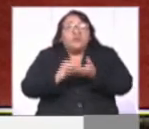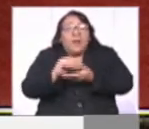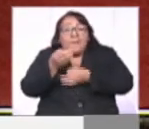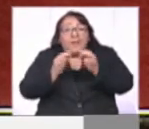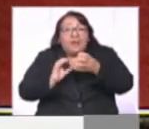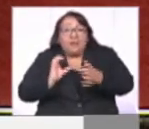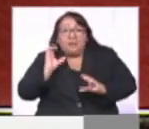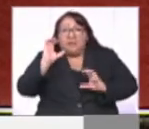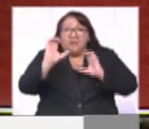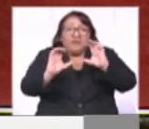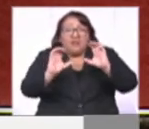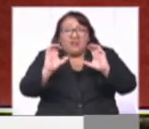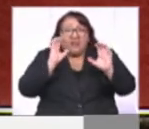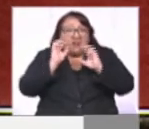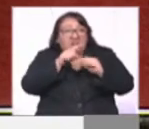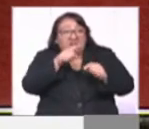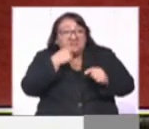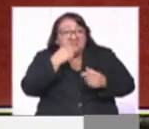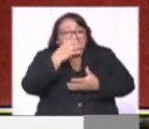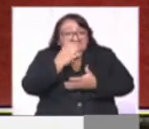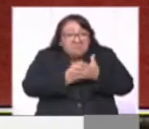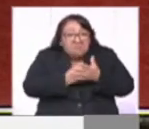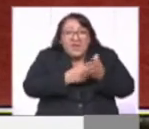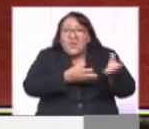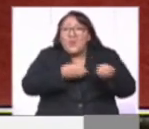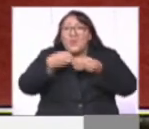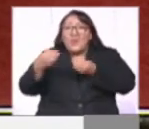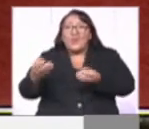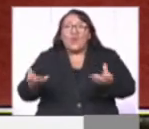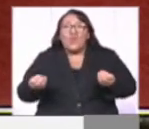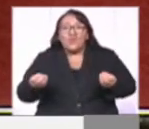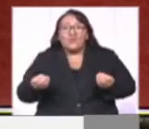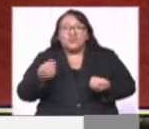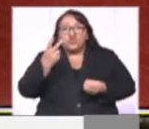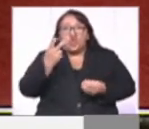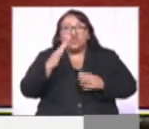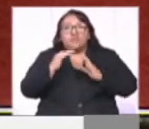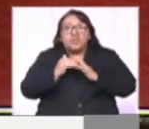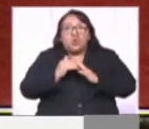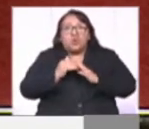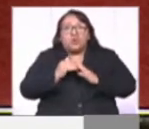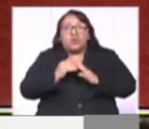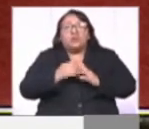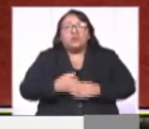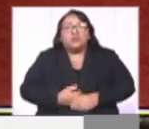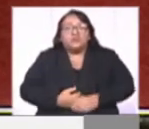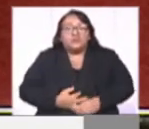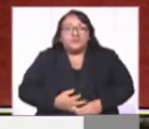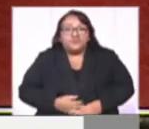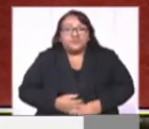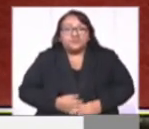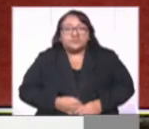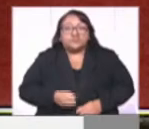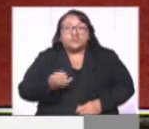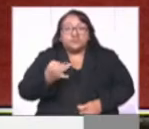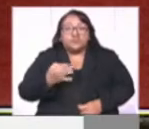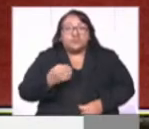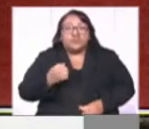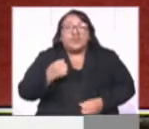presupuesto. Entonces, si son 2.200 millones, ¿cuántas obras del Estado